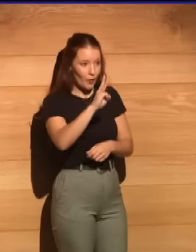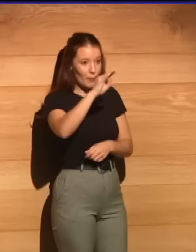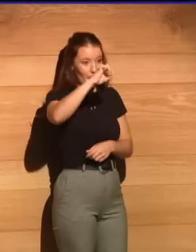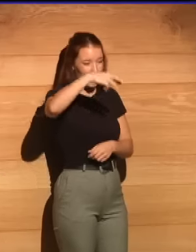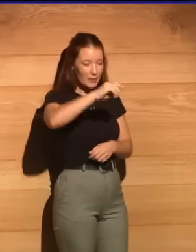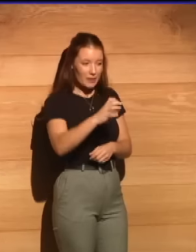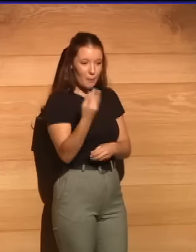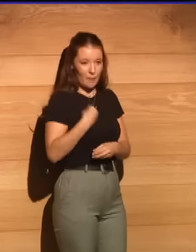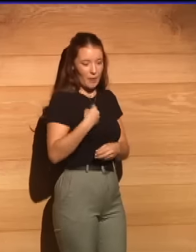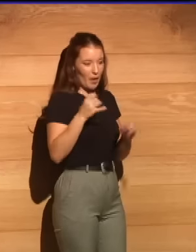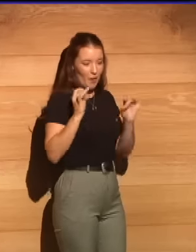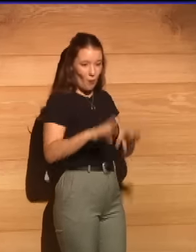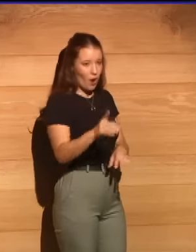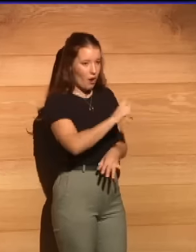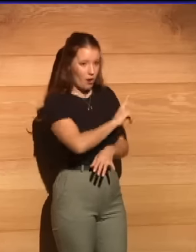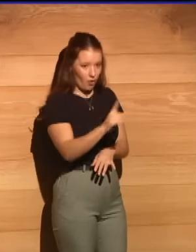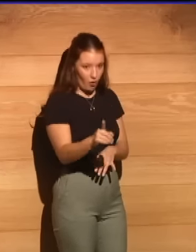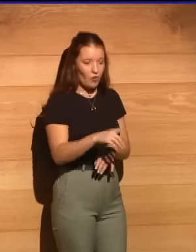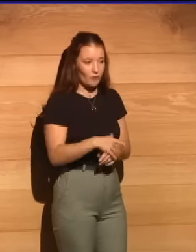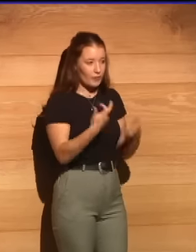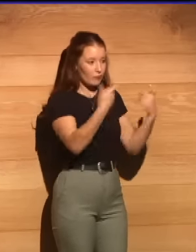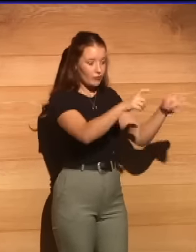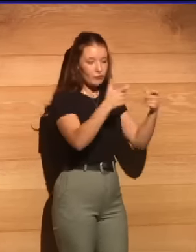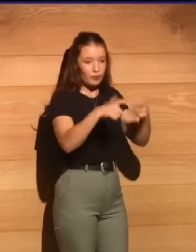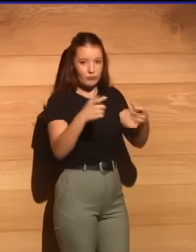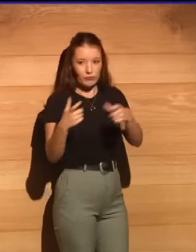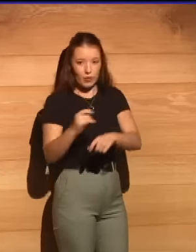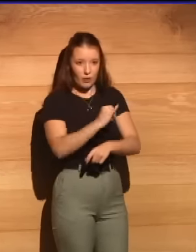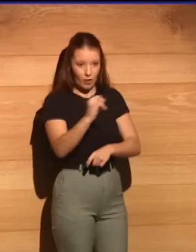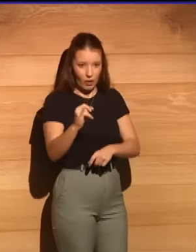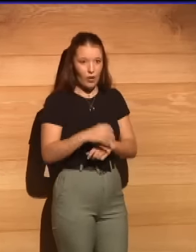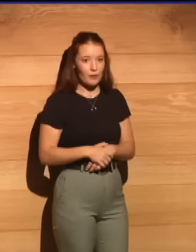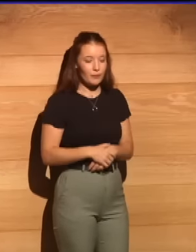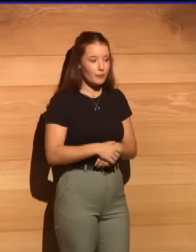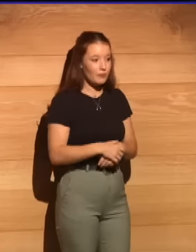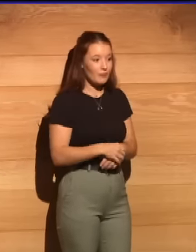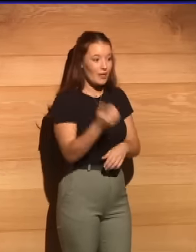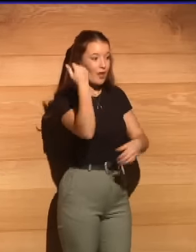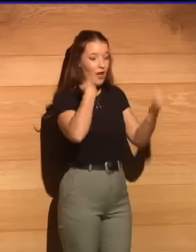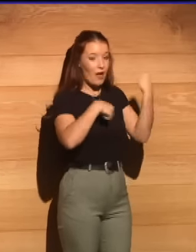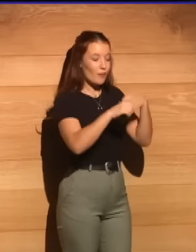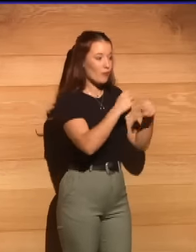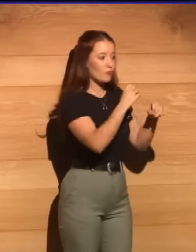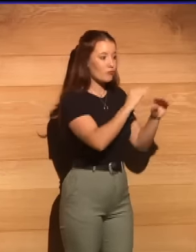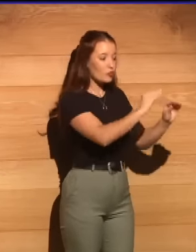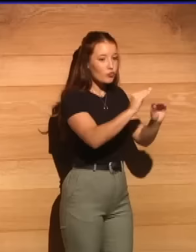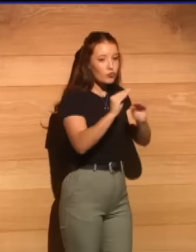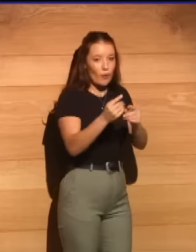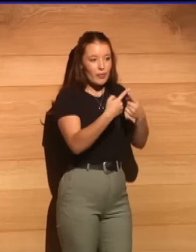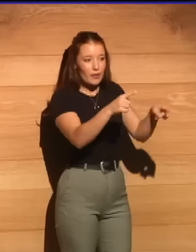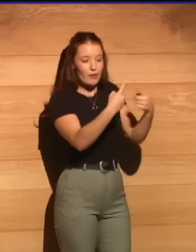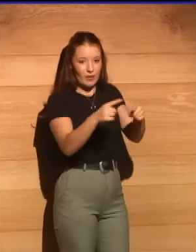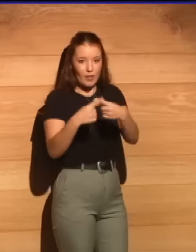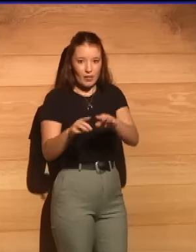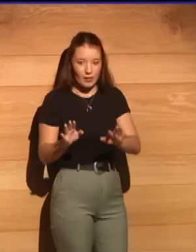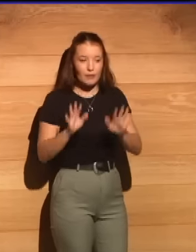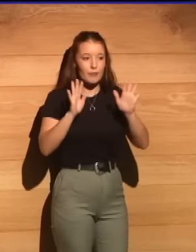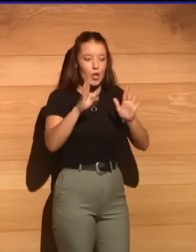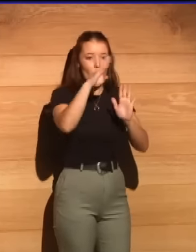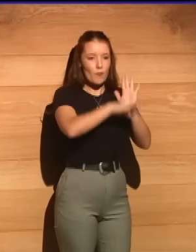labor ahí de segmentación, de qué tipo de acciones hacemos muchísimo más segmentadas para esas pymes, pero habrá una serie de programas